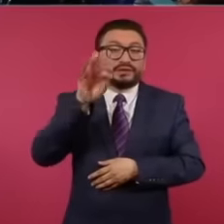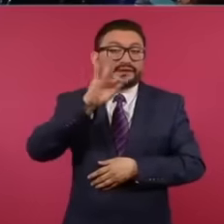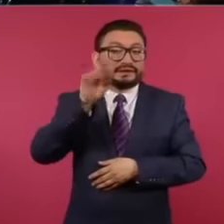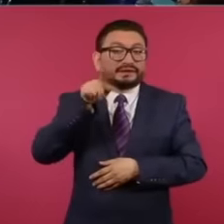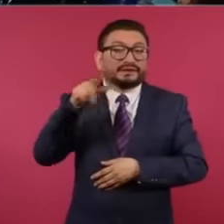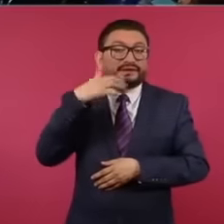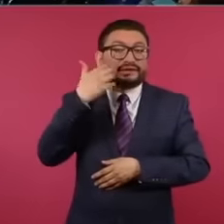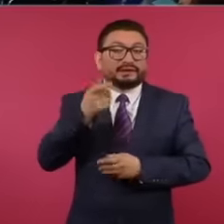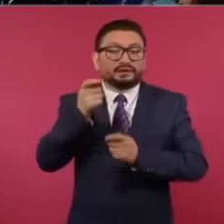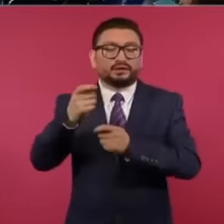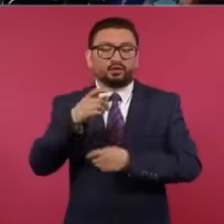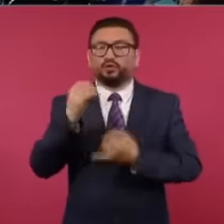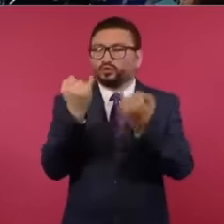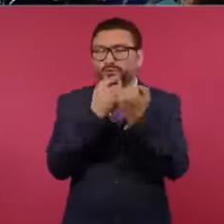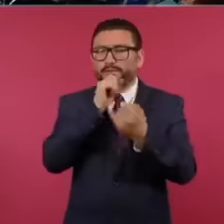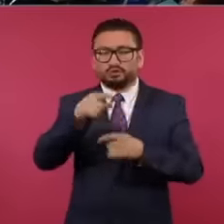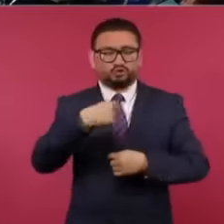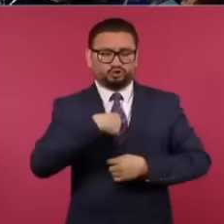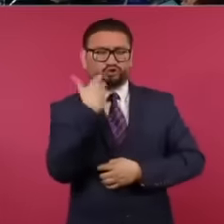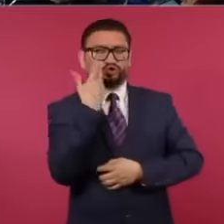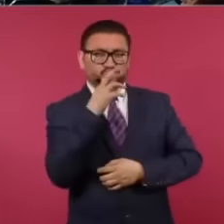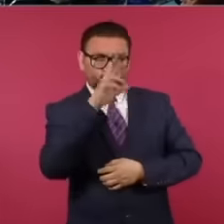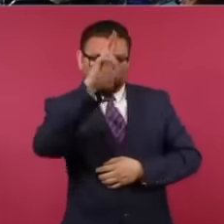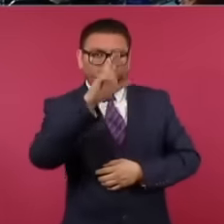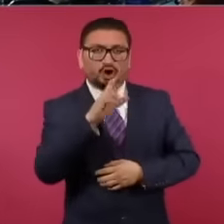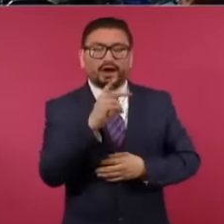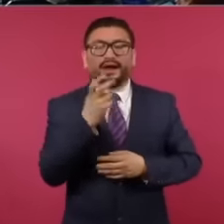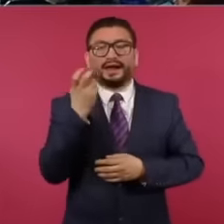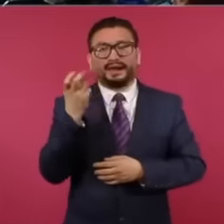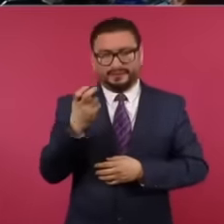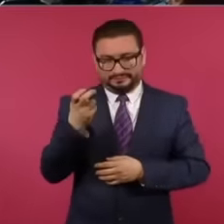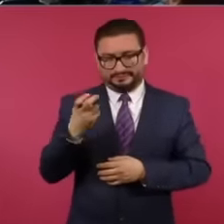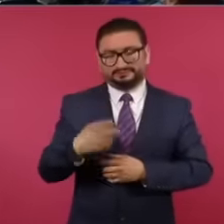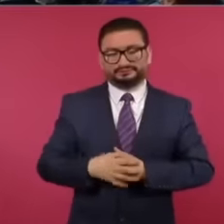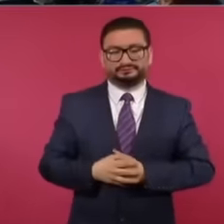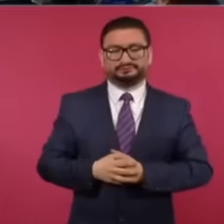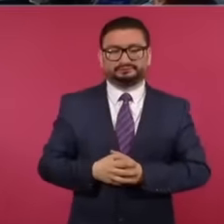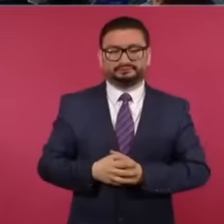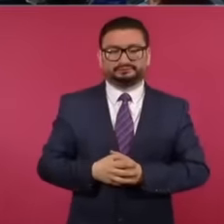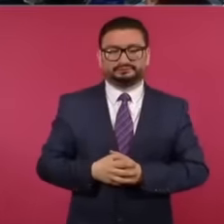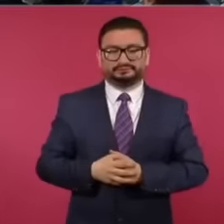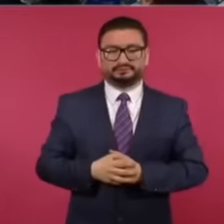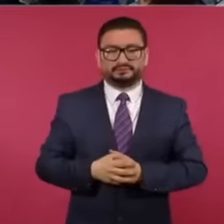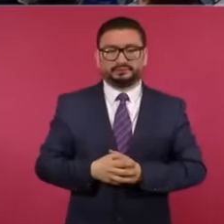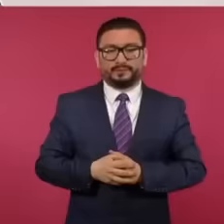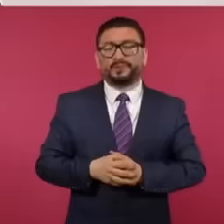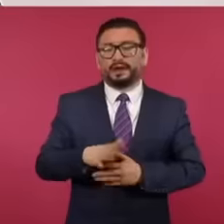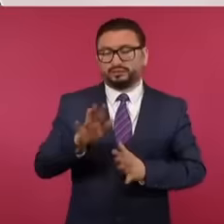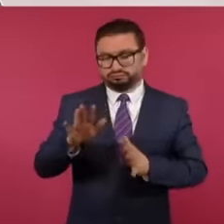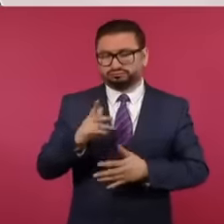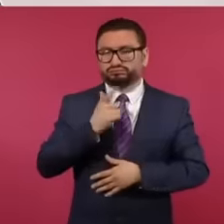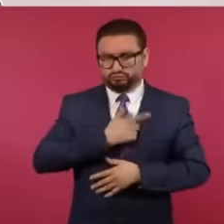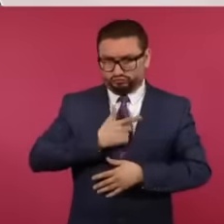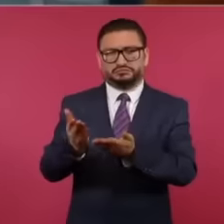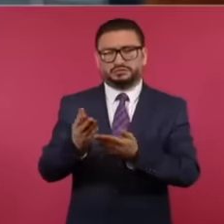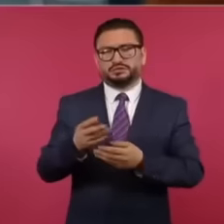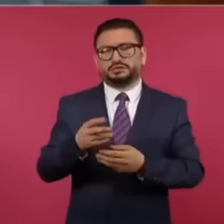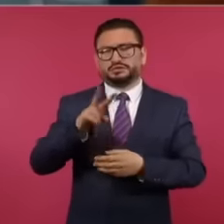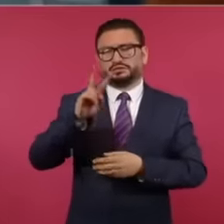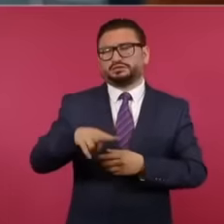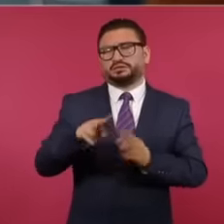mismos dijeron aspirar a algún cargo de elección popular. Y con mucho gusto entregamos